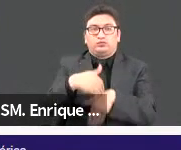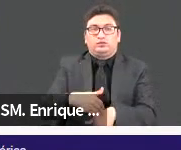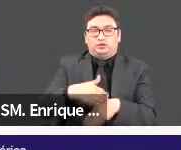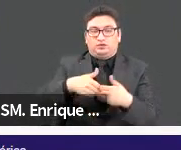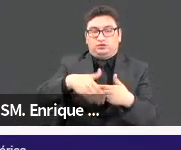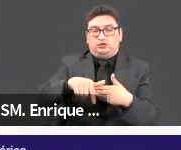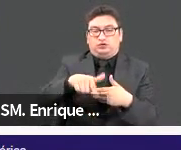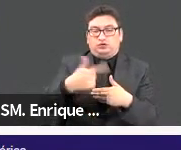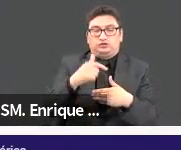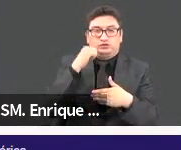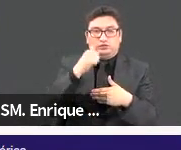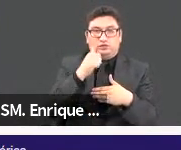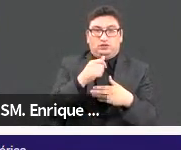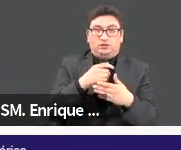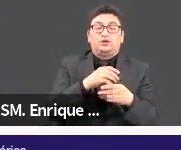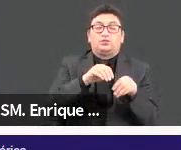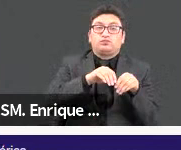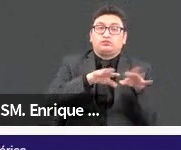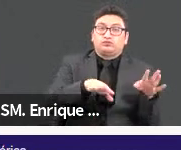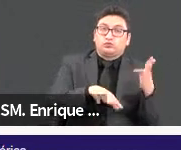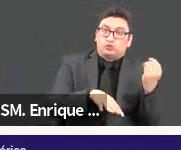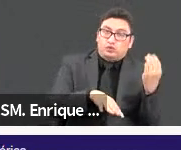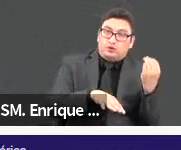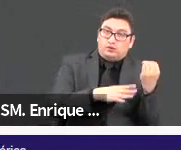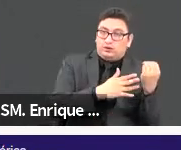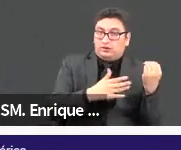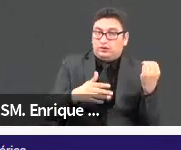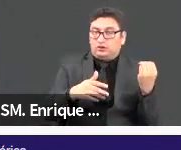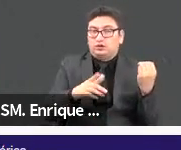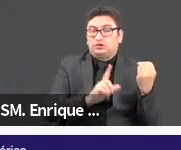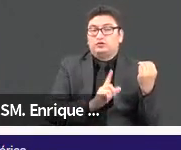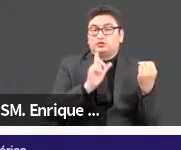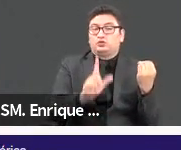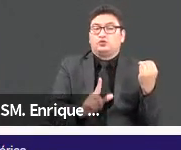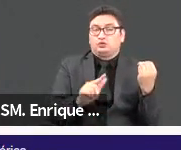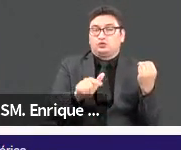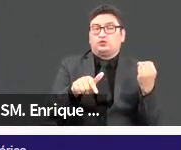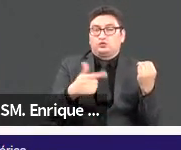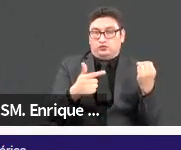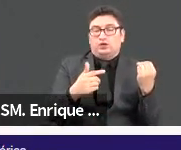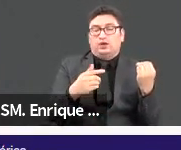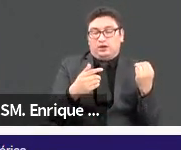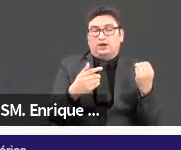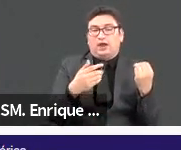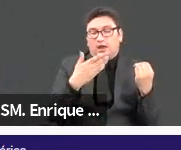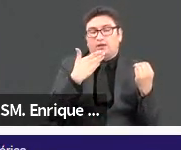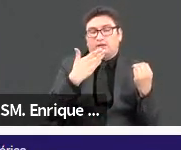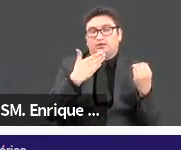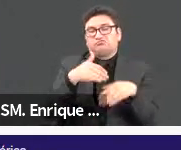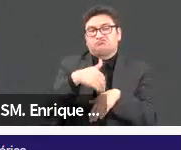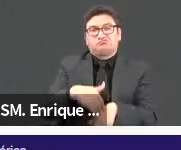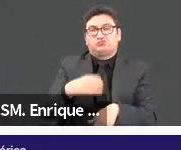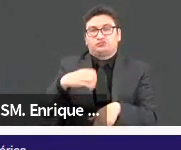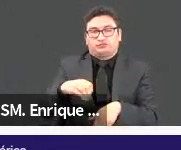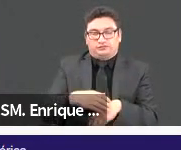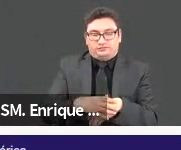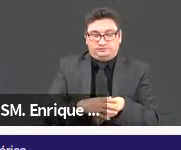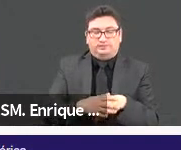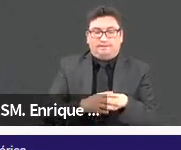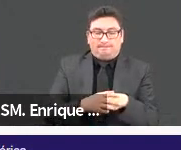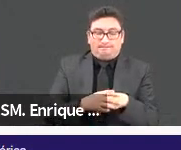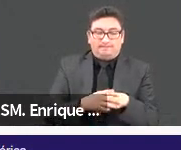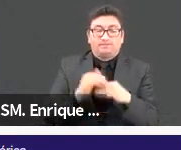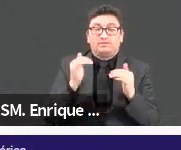Fue publicada el 9, será obligatoria el lunes hábil siguiente. ¿Ok? Bien, ahora en la